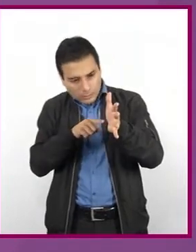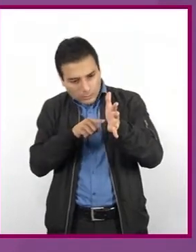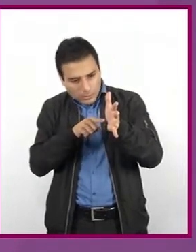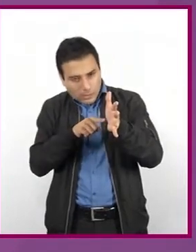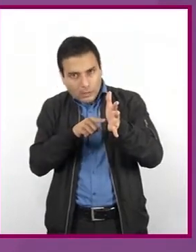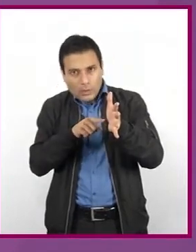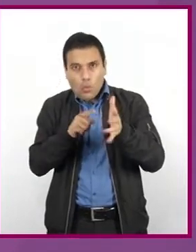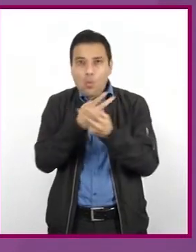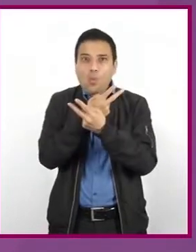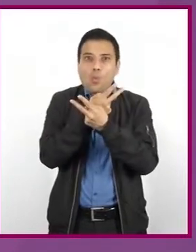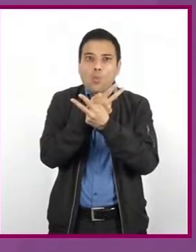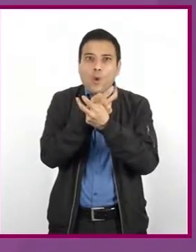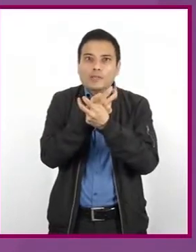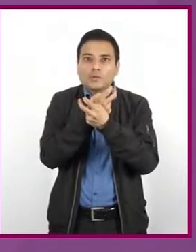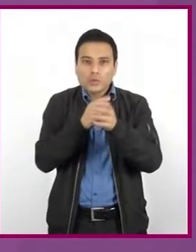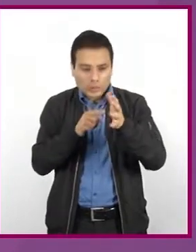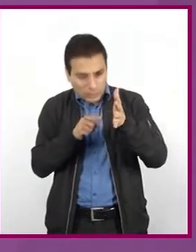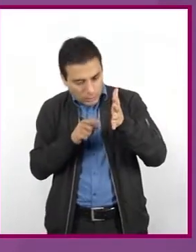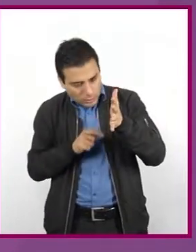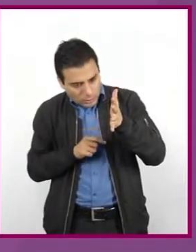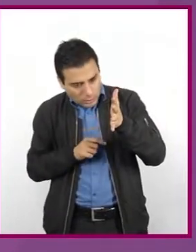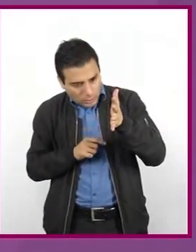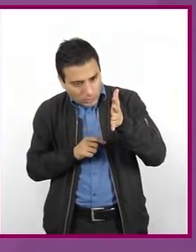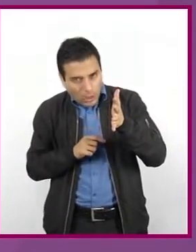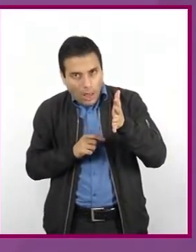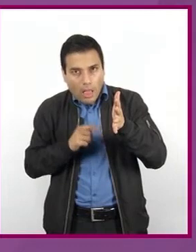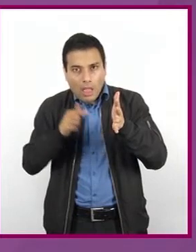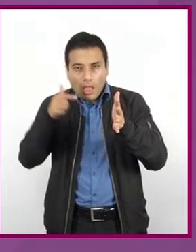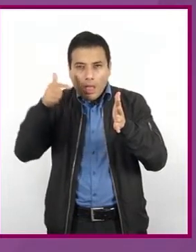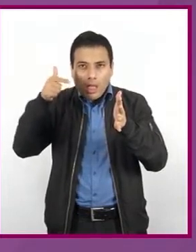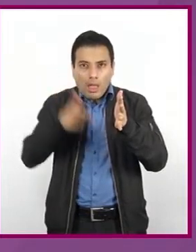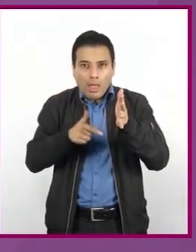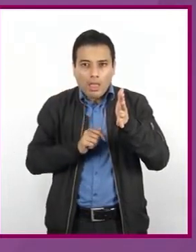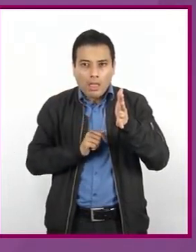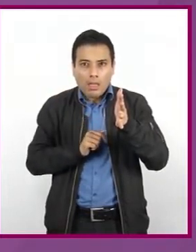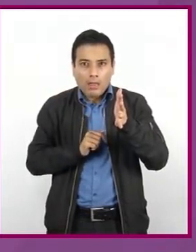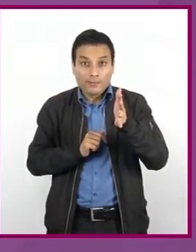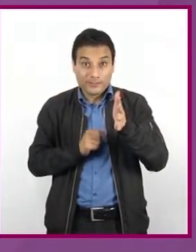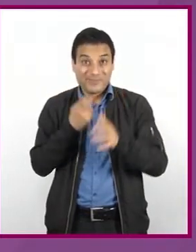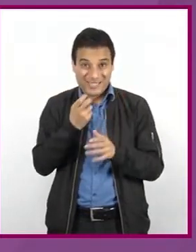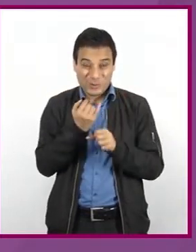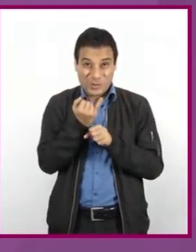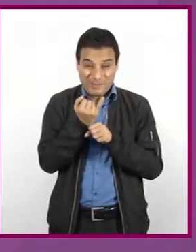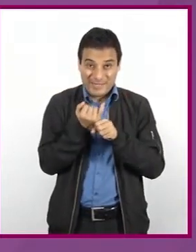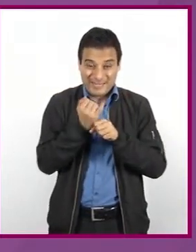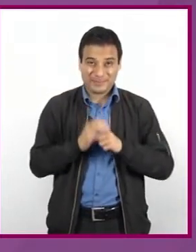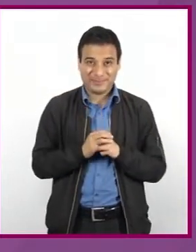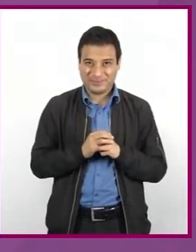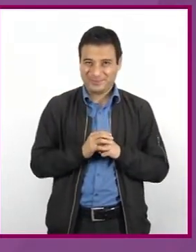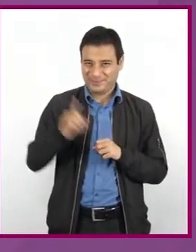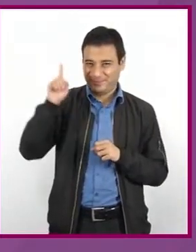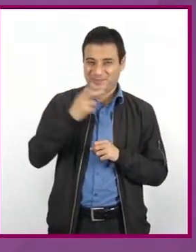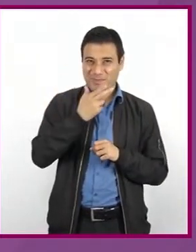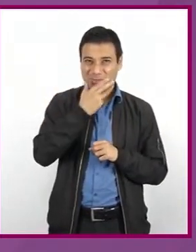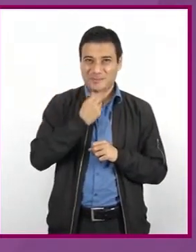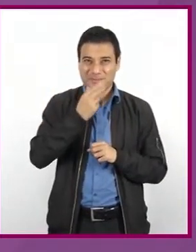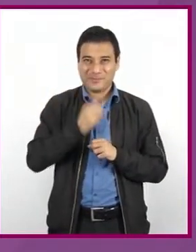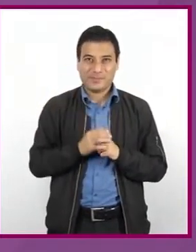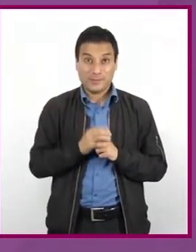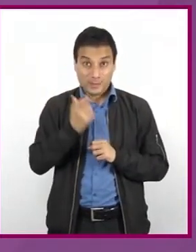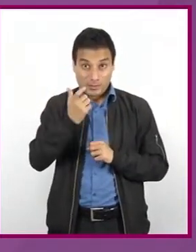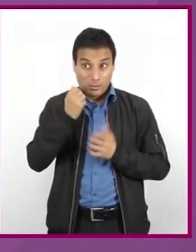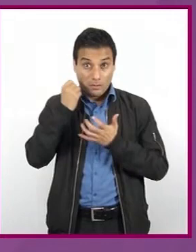sus huesos delineados por las partes blandas de su mano. Por estas investigaciones, Röntgen no obtuvo